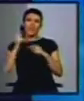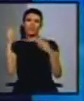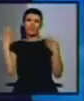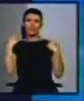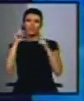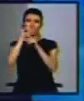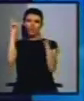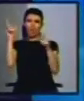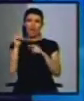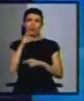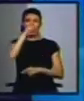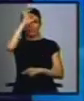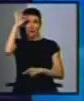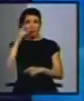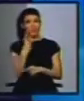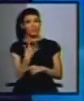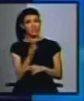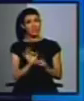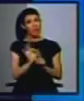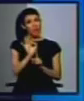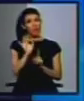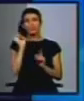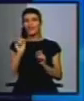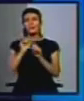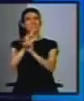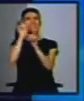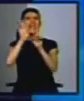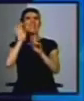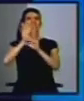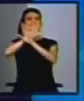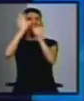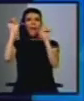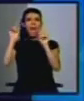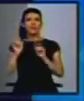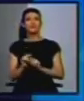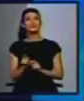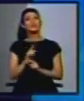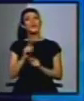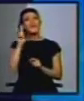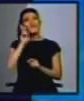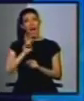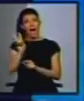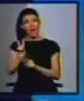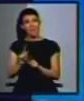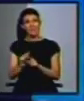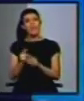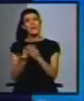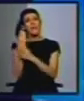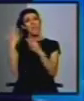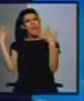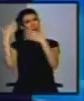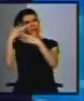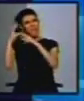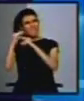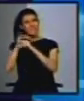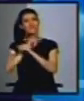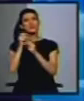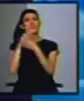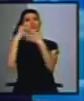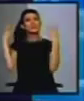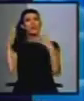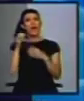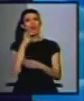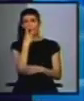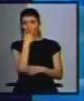Temuco alcanzará los 25 grados, siempre bajo cielos despejados. Valdivia despejará luego de una mañana gris, mientras que Osorno y Puerto